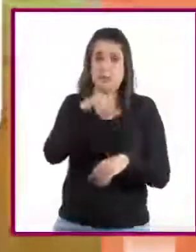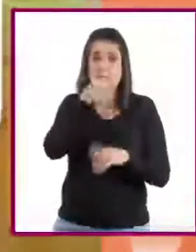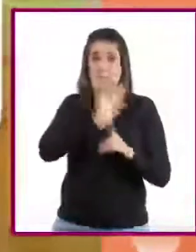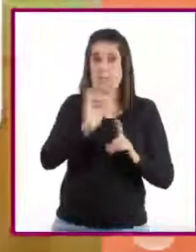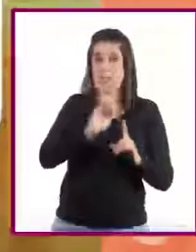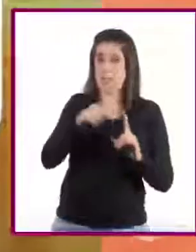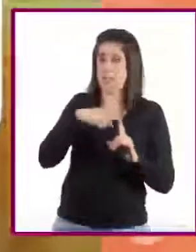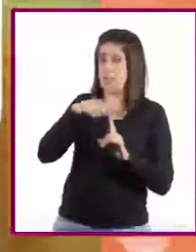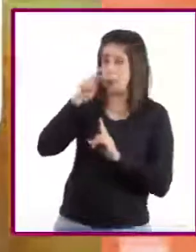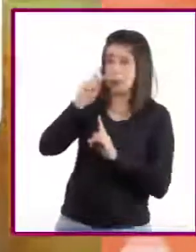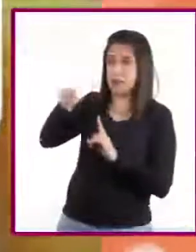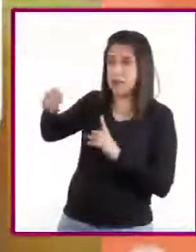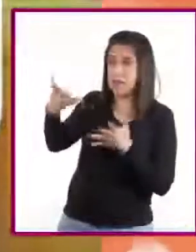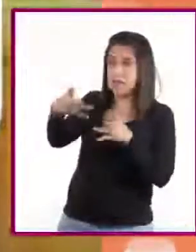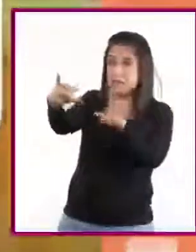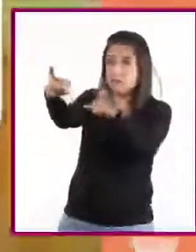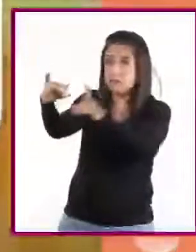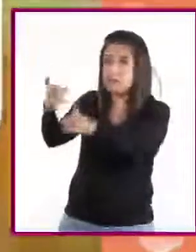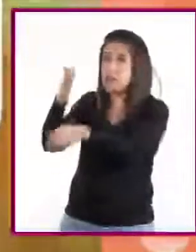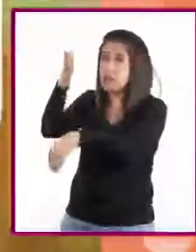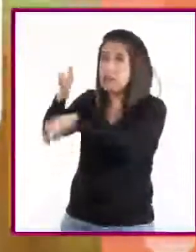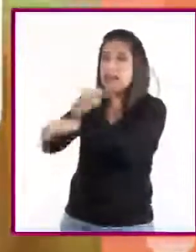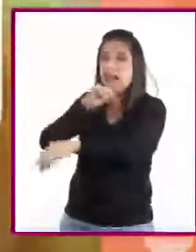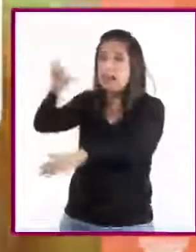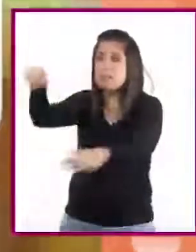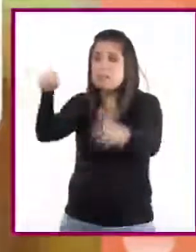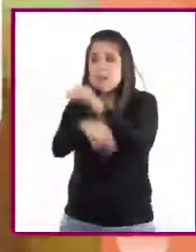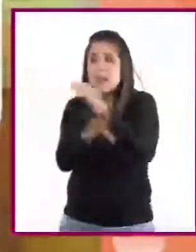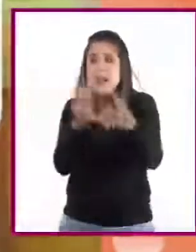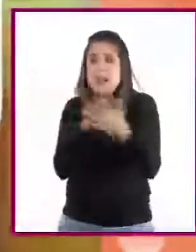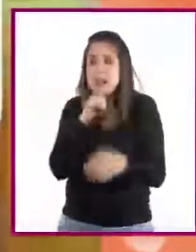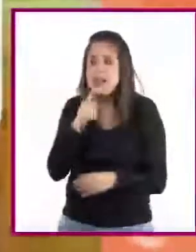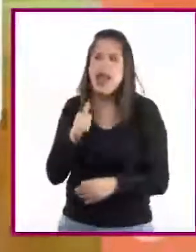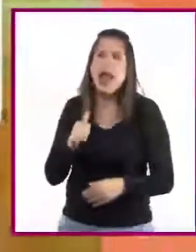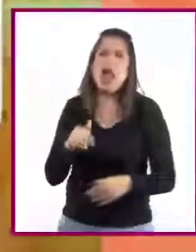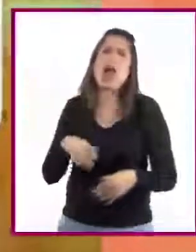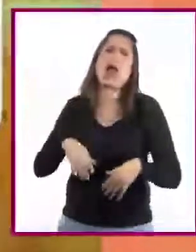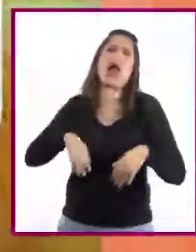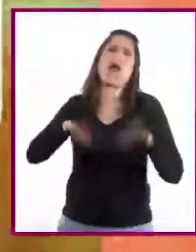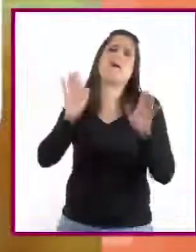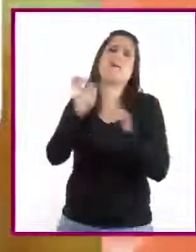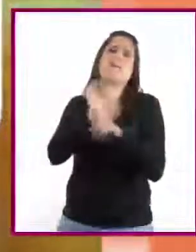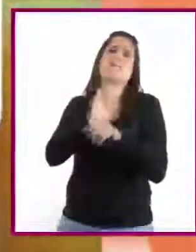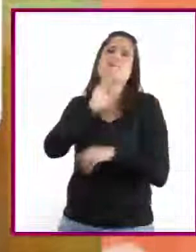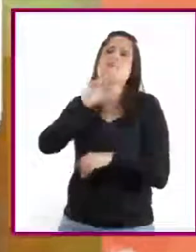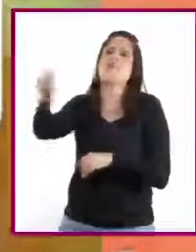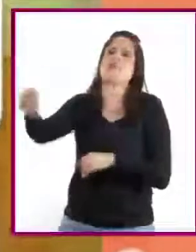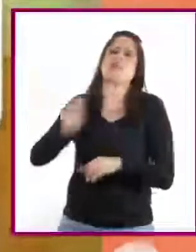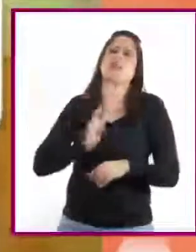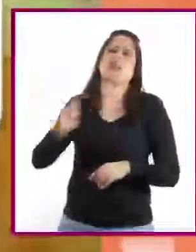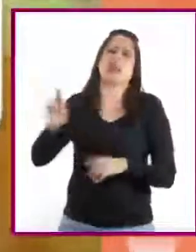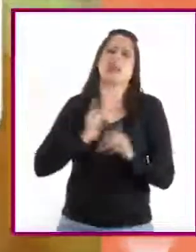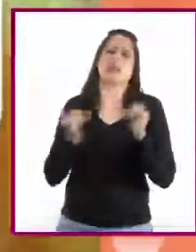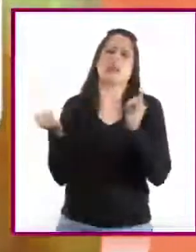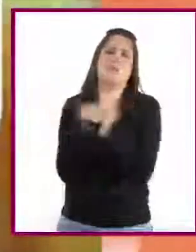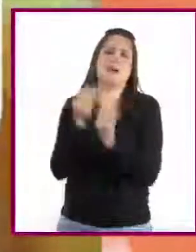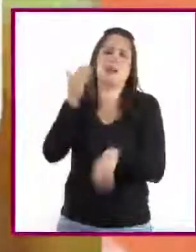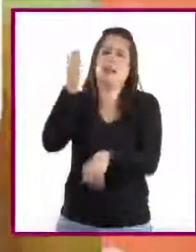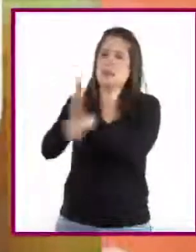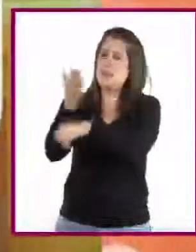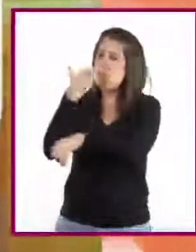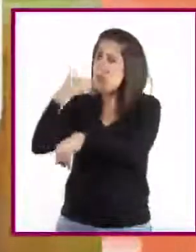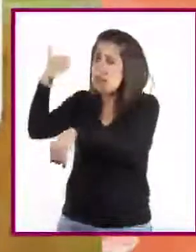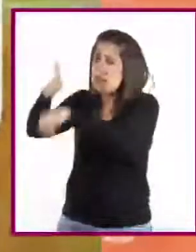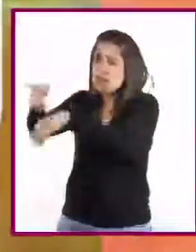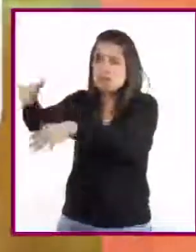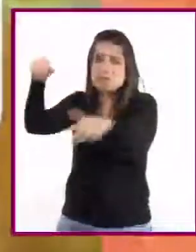comete un delito y no es castigado, bueno, la conclusión que saca es que no hay ningún castigo a la vista y